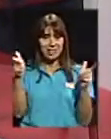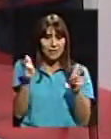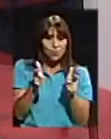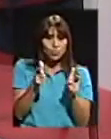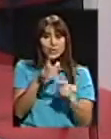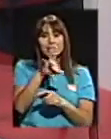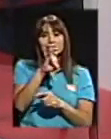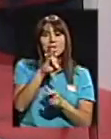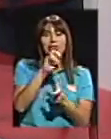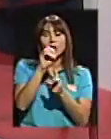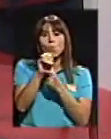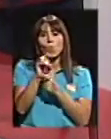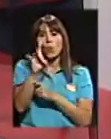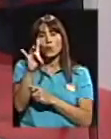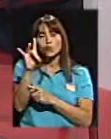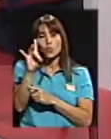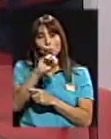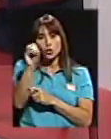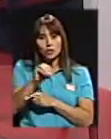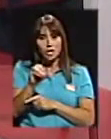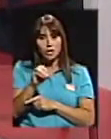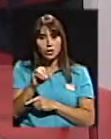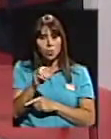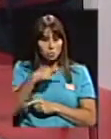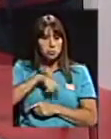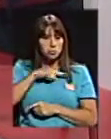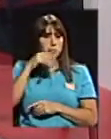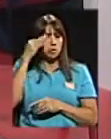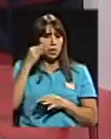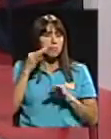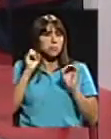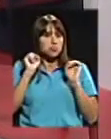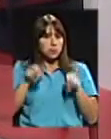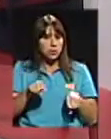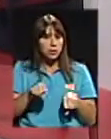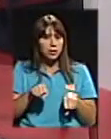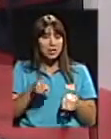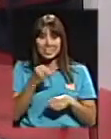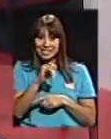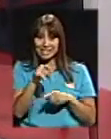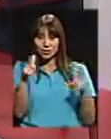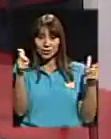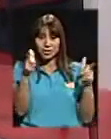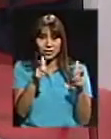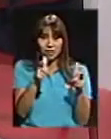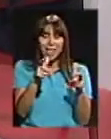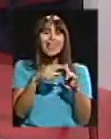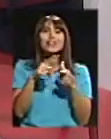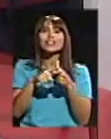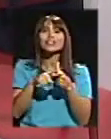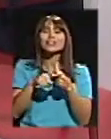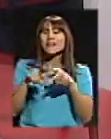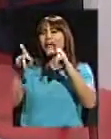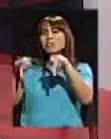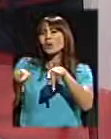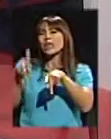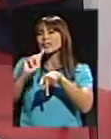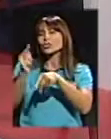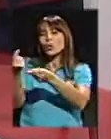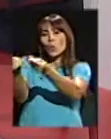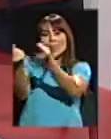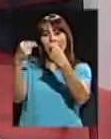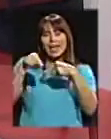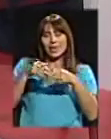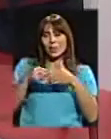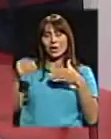¿verdad? Se reduciría en mucho el flujo de capital hacia Costa Rica. Bueno, Costa Rica acaba